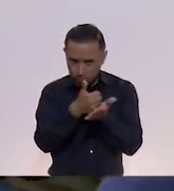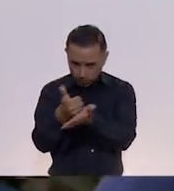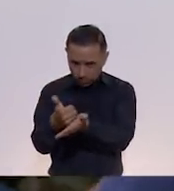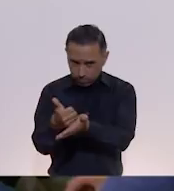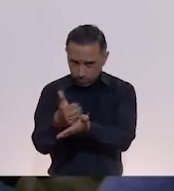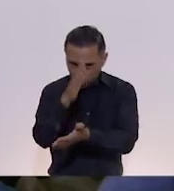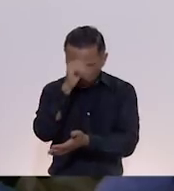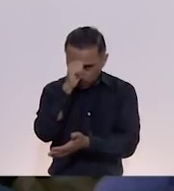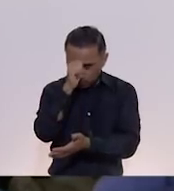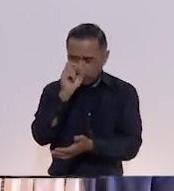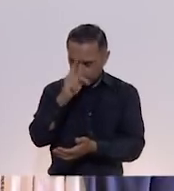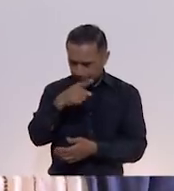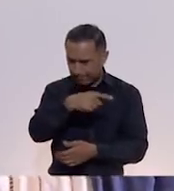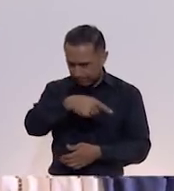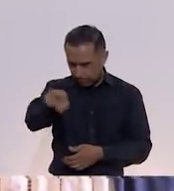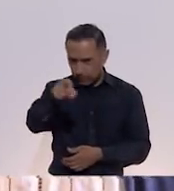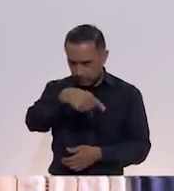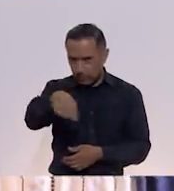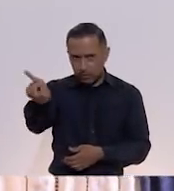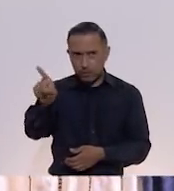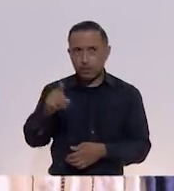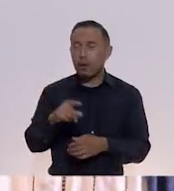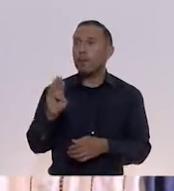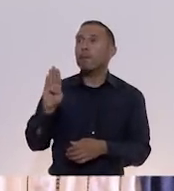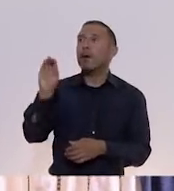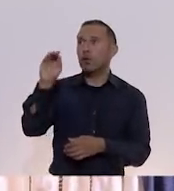Ande, vaya, vaya. Beto, llévala, por favor.